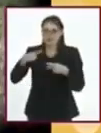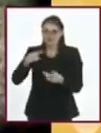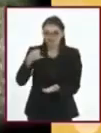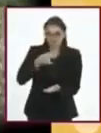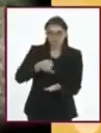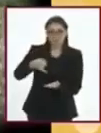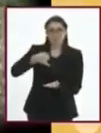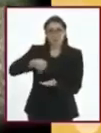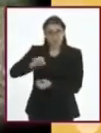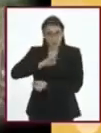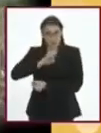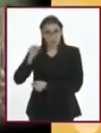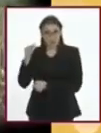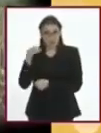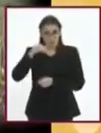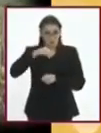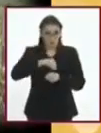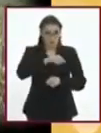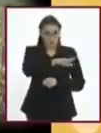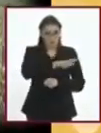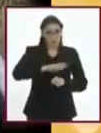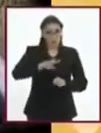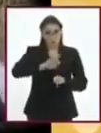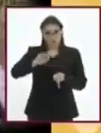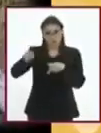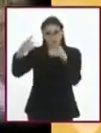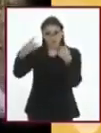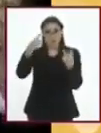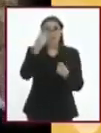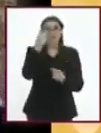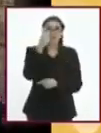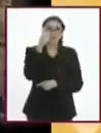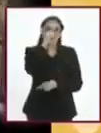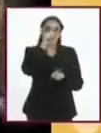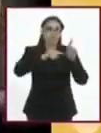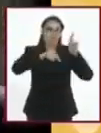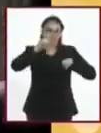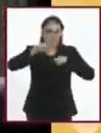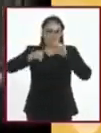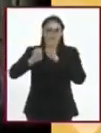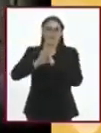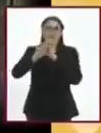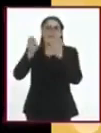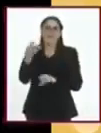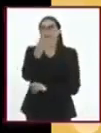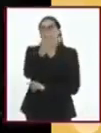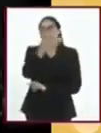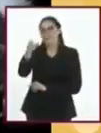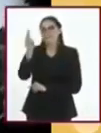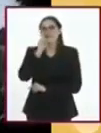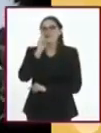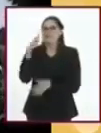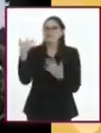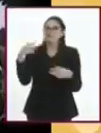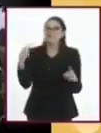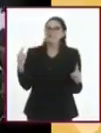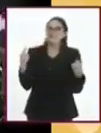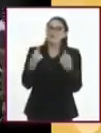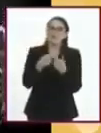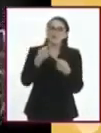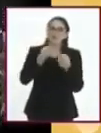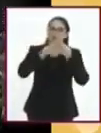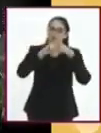poner sus productos pues al mercado. En este sentido podemos ver en el campo las grandes diferencias que existen entre